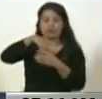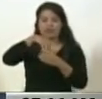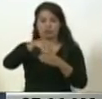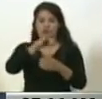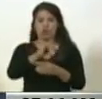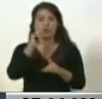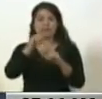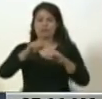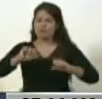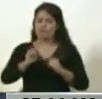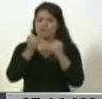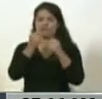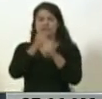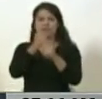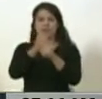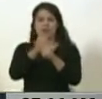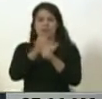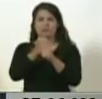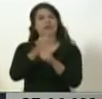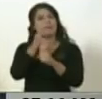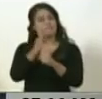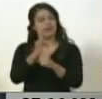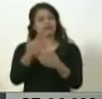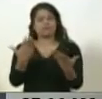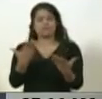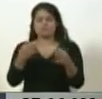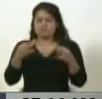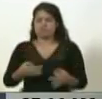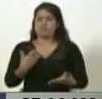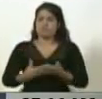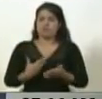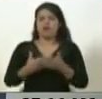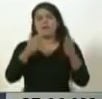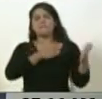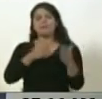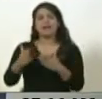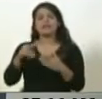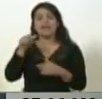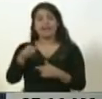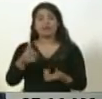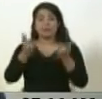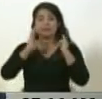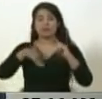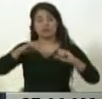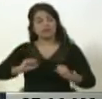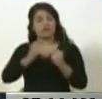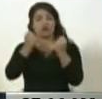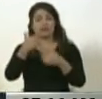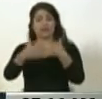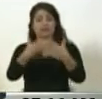el trabajo y por supuesto concretar todo un plan que nos permita fortalecer,